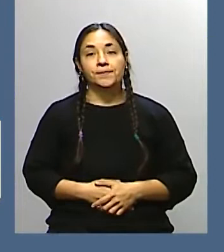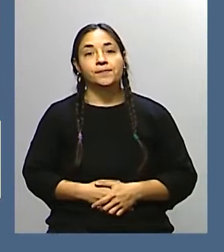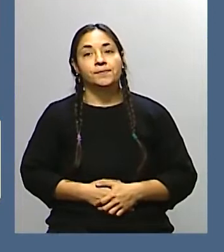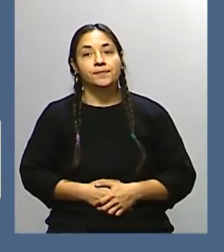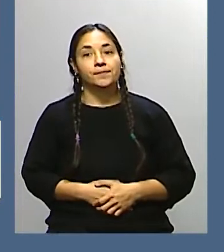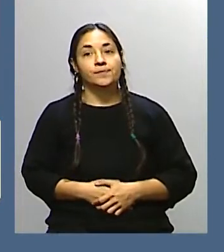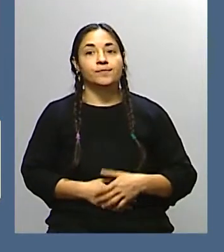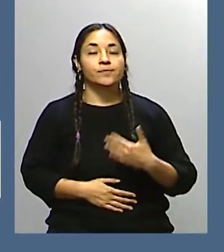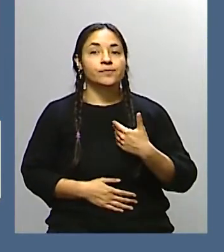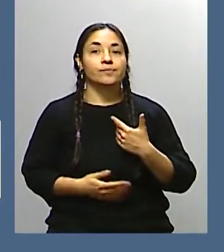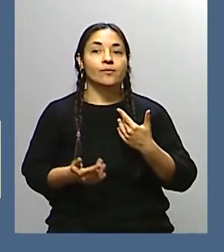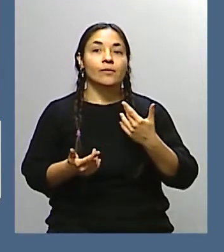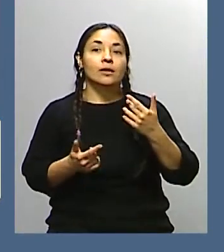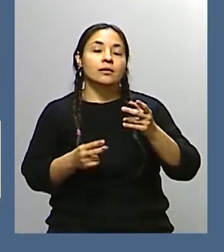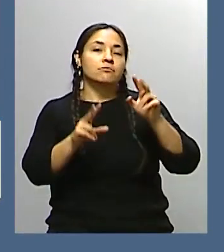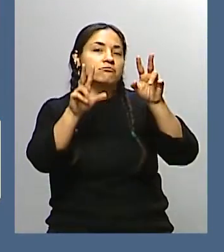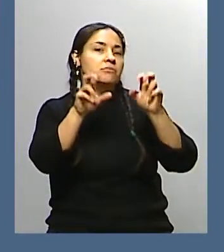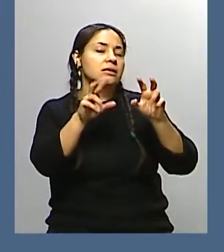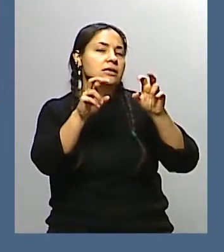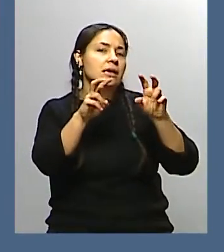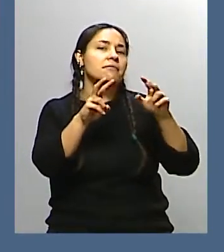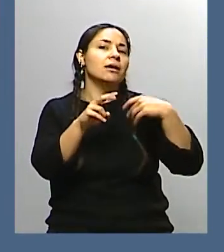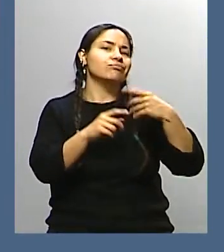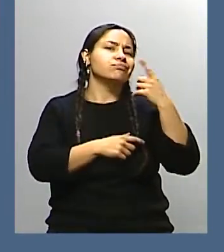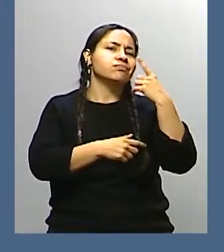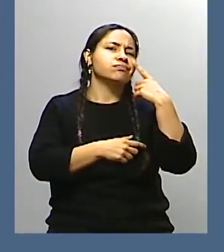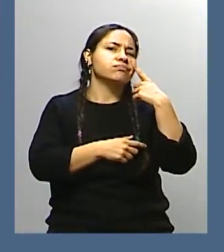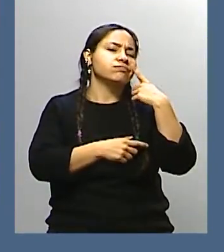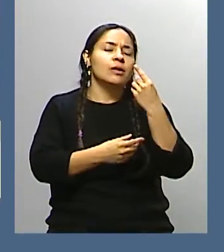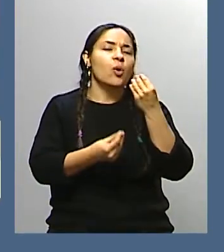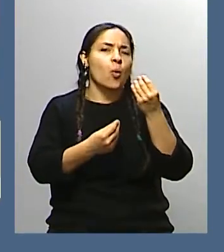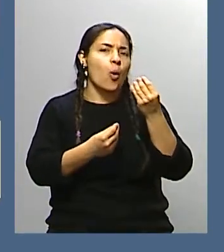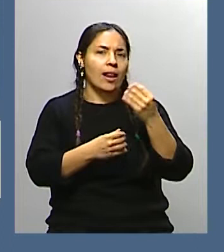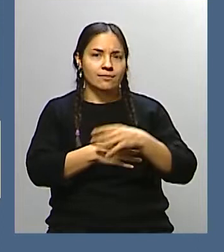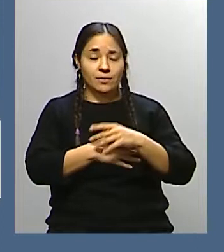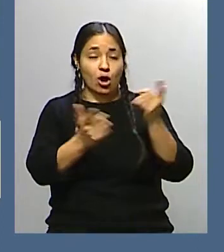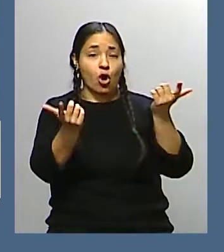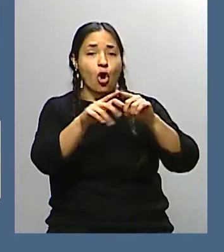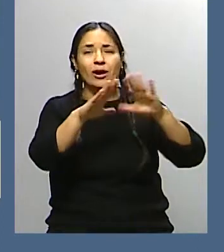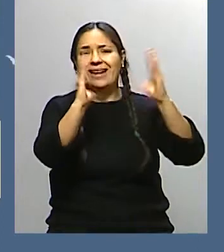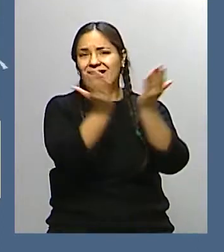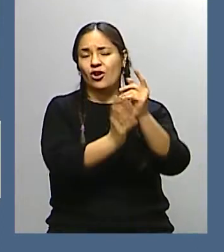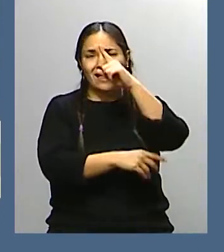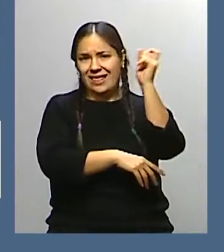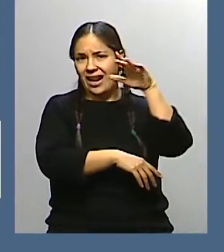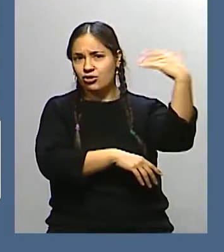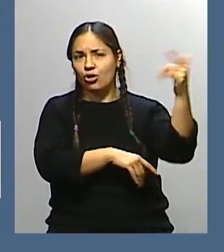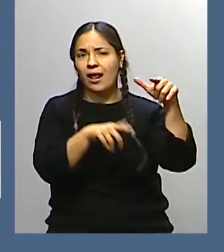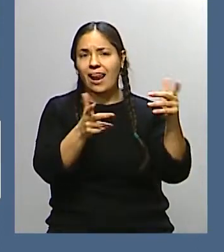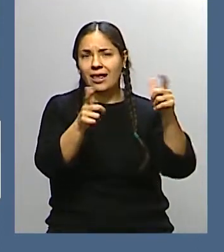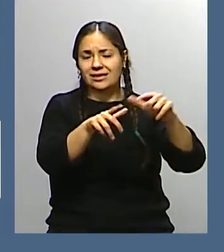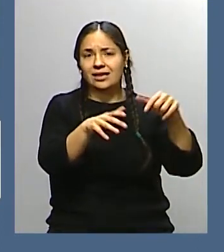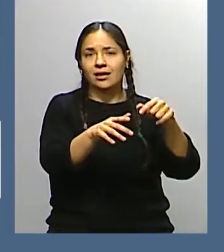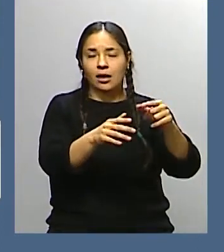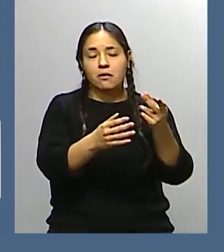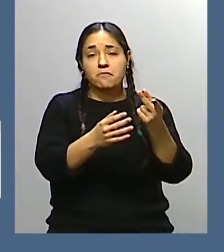Fernando, una de las cosas que es muy conocido es el hecho de que las organizaciones internacionales destinan una cantidad